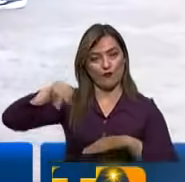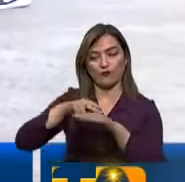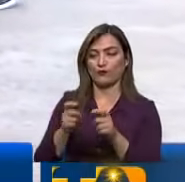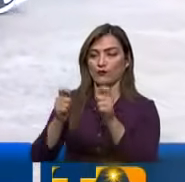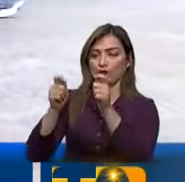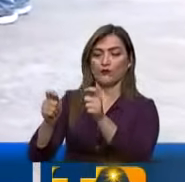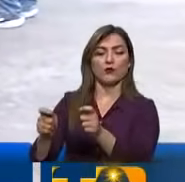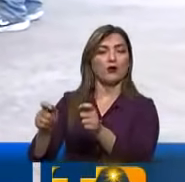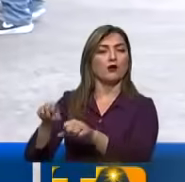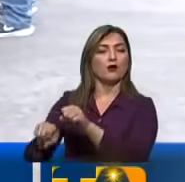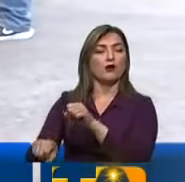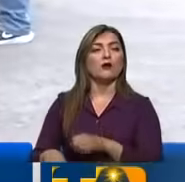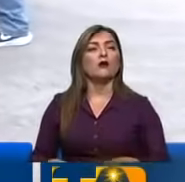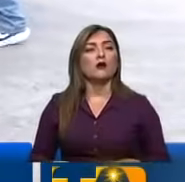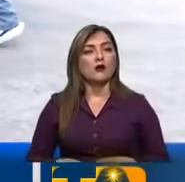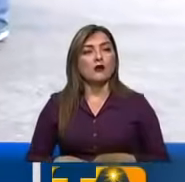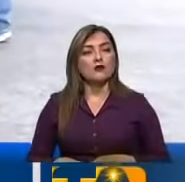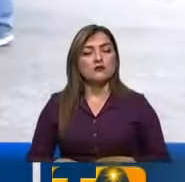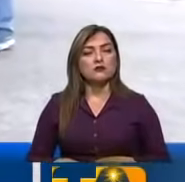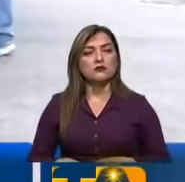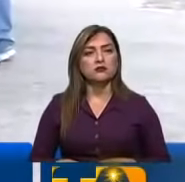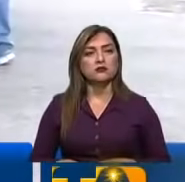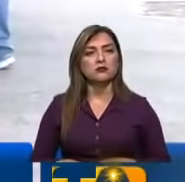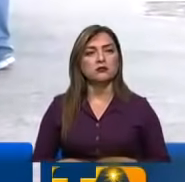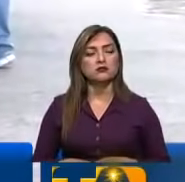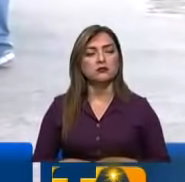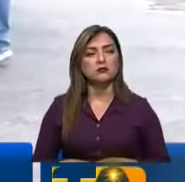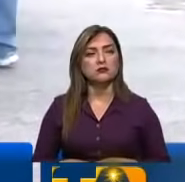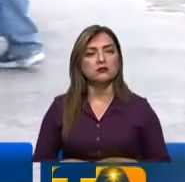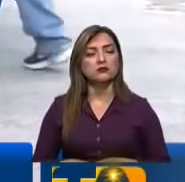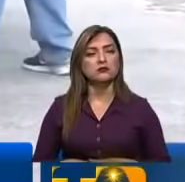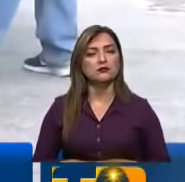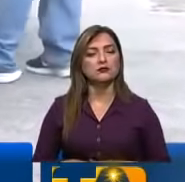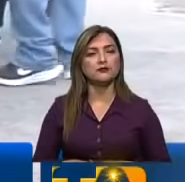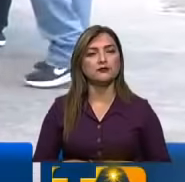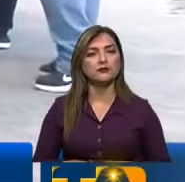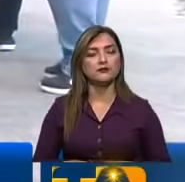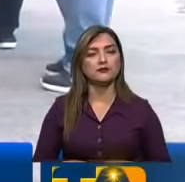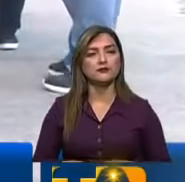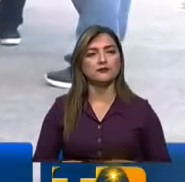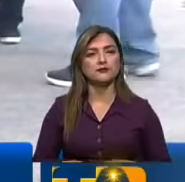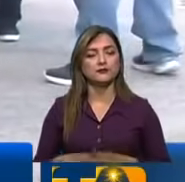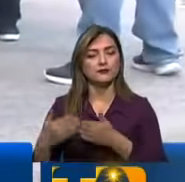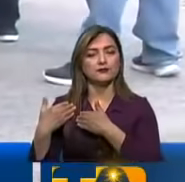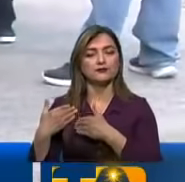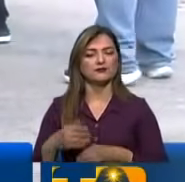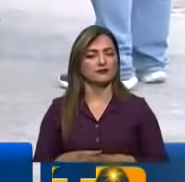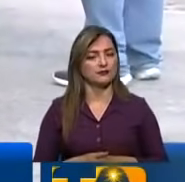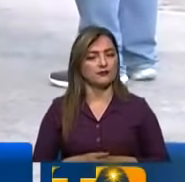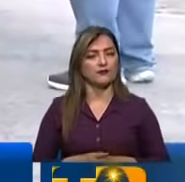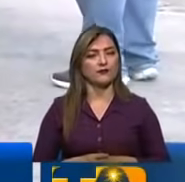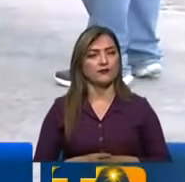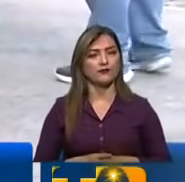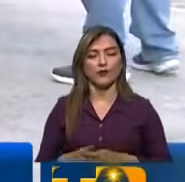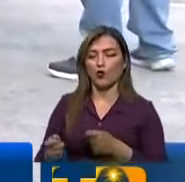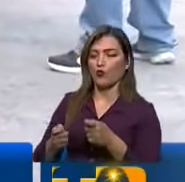que ellos procedan con la destrucción en el grupo de la policía que está encargado de esto. ¿En las operaciones